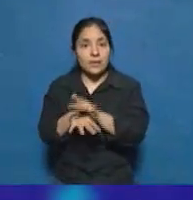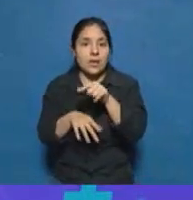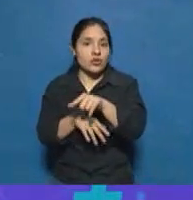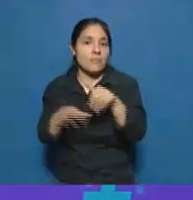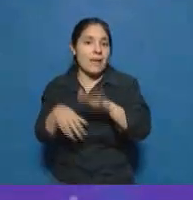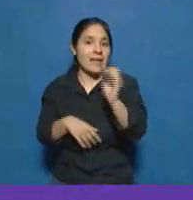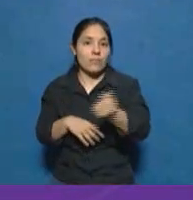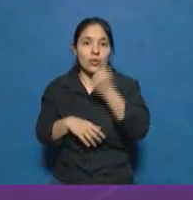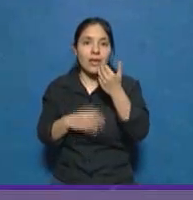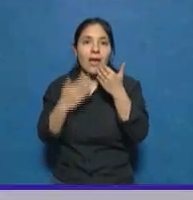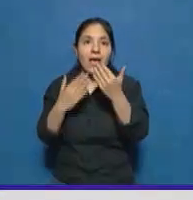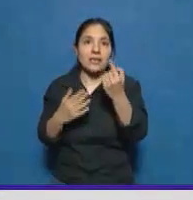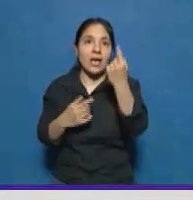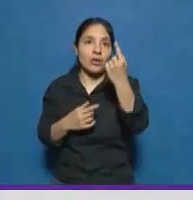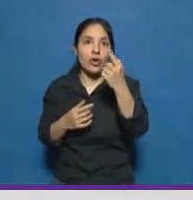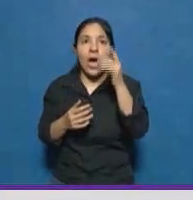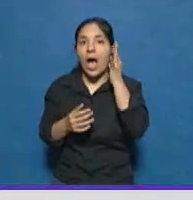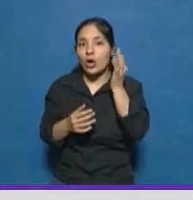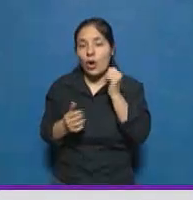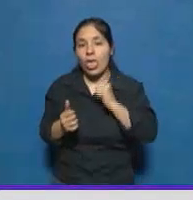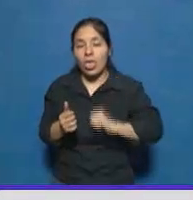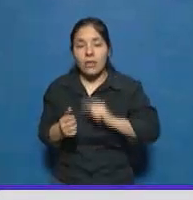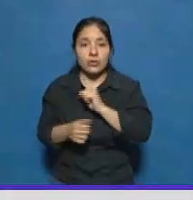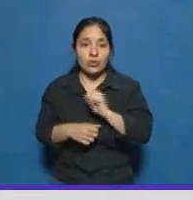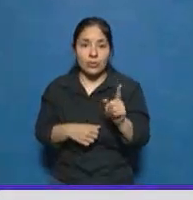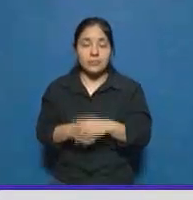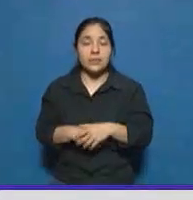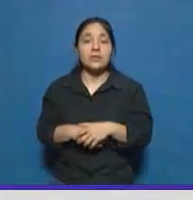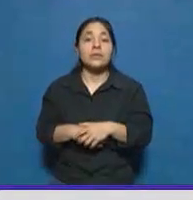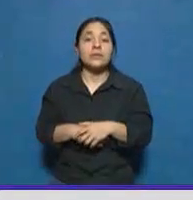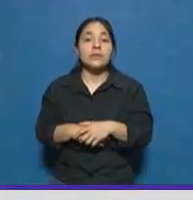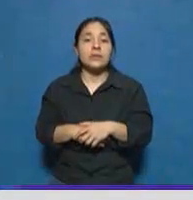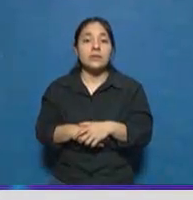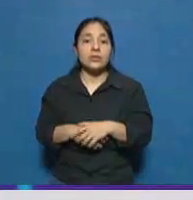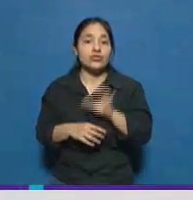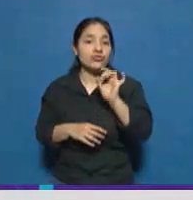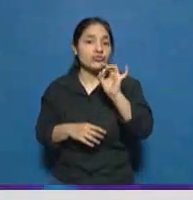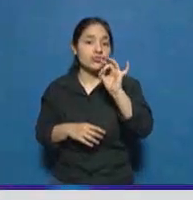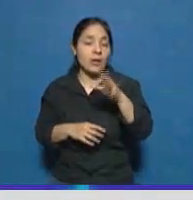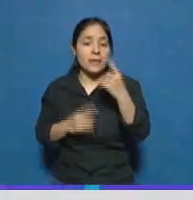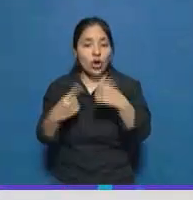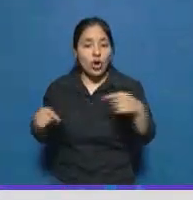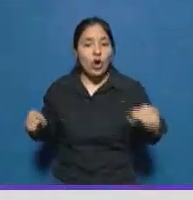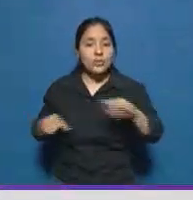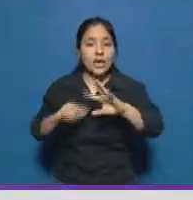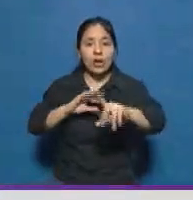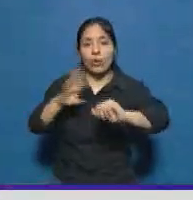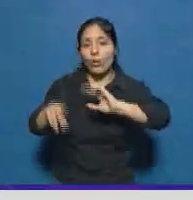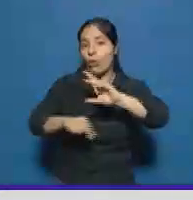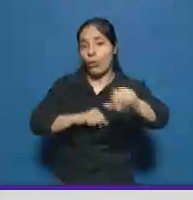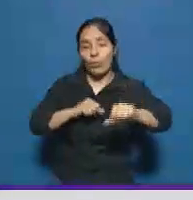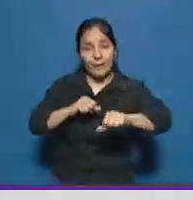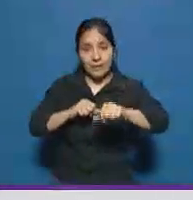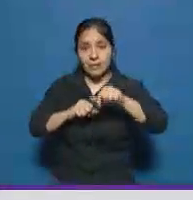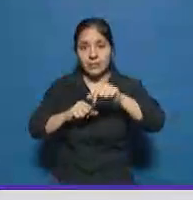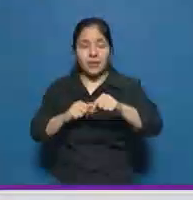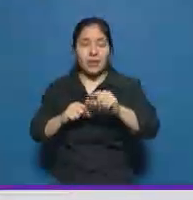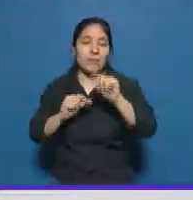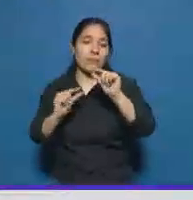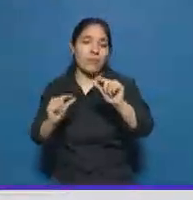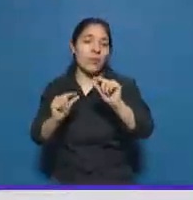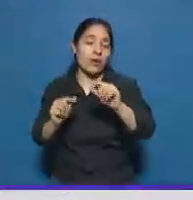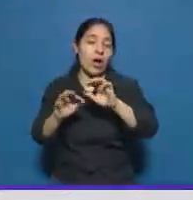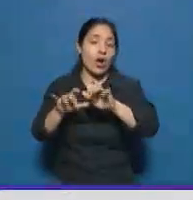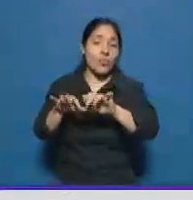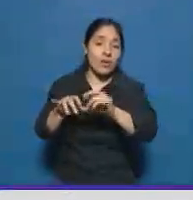importante, gracias a Dios no pasó a mayores. Solo fueron objetos de valor. Que tampoco fueron muchos porque fue